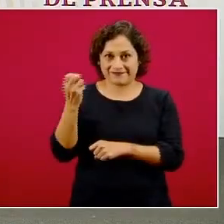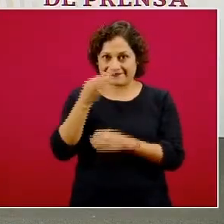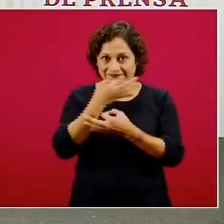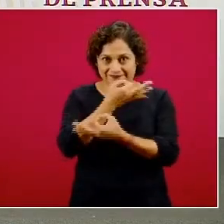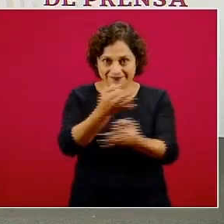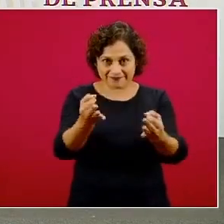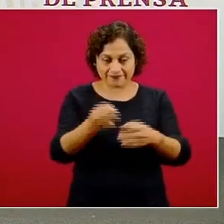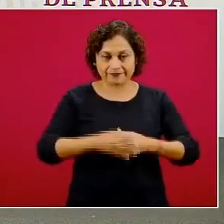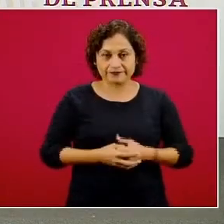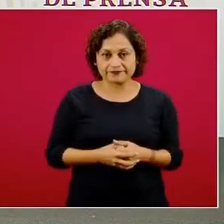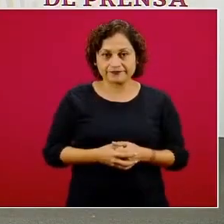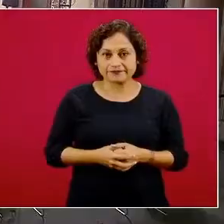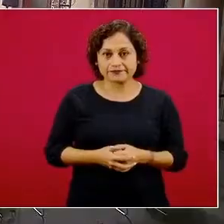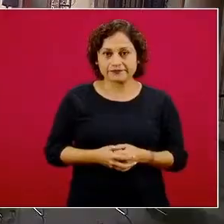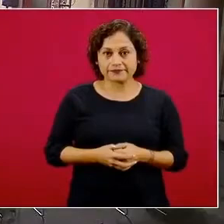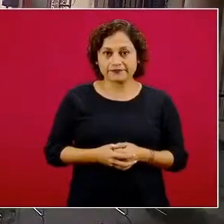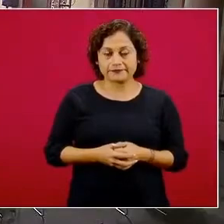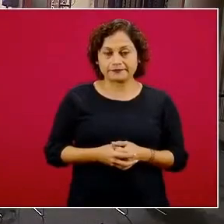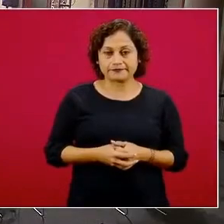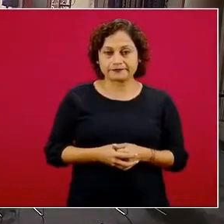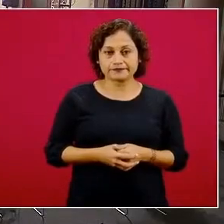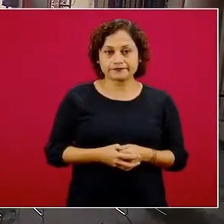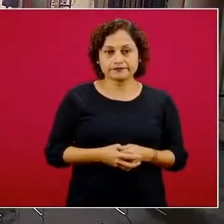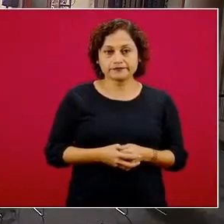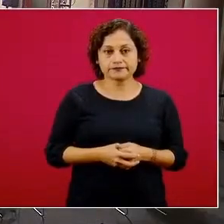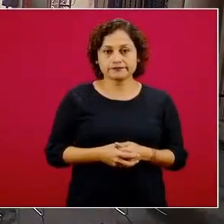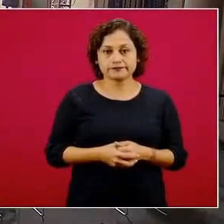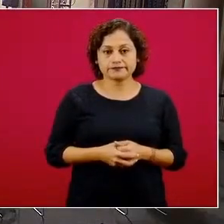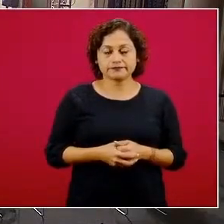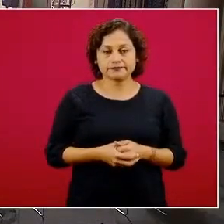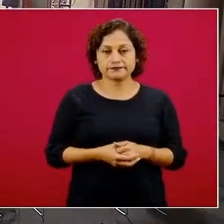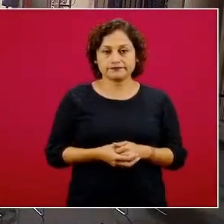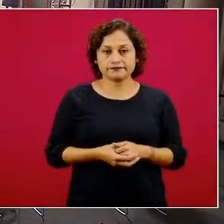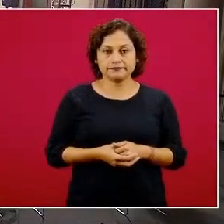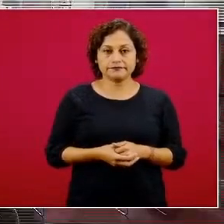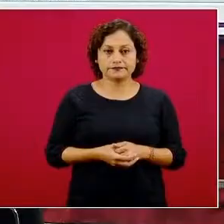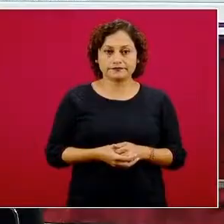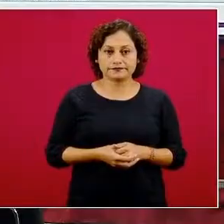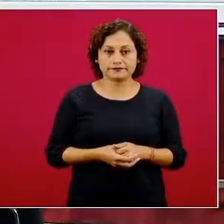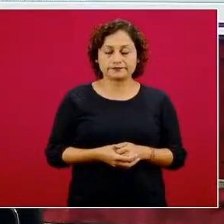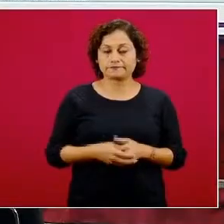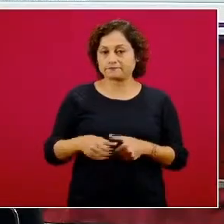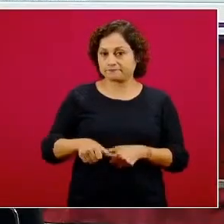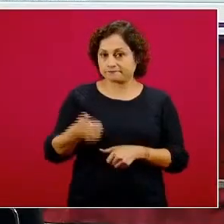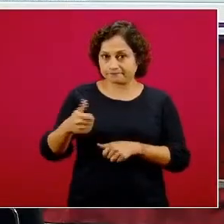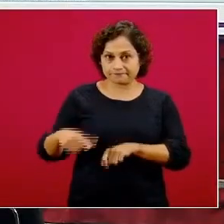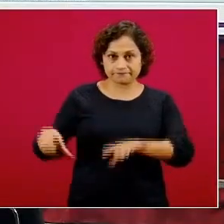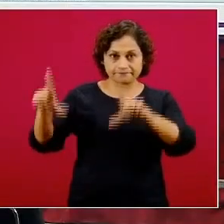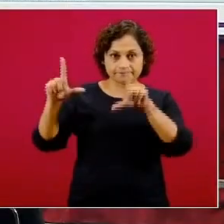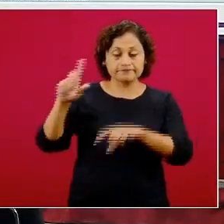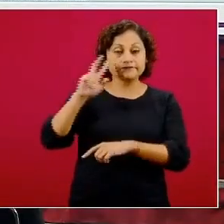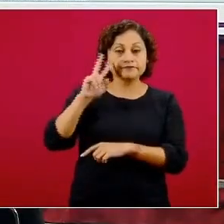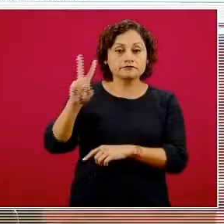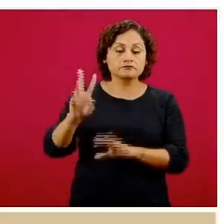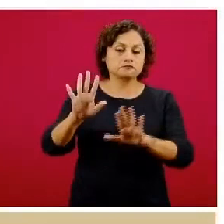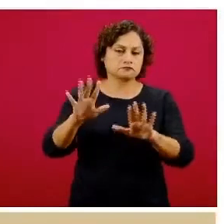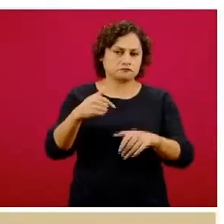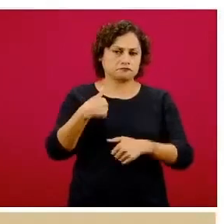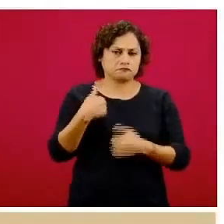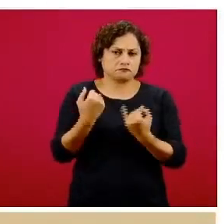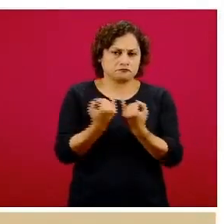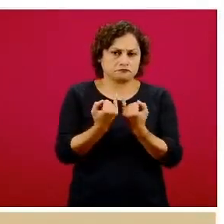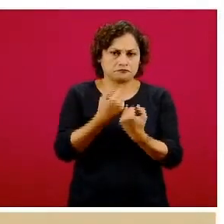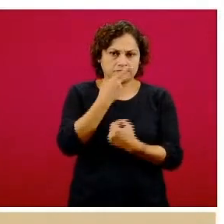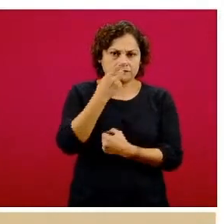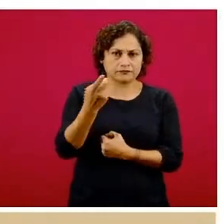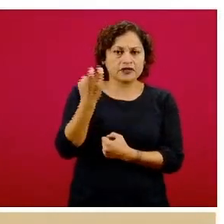para ese evento en particular. La que sigue, por favor. Y bueno, ustedes, como les comentaba, pueden consultar